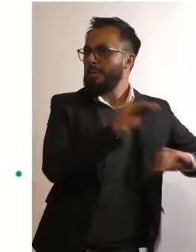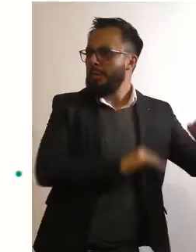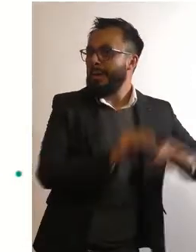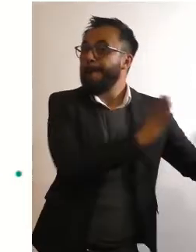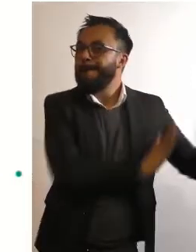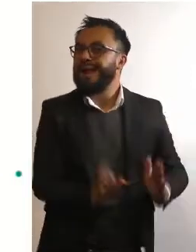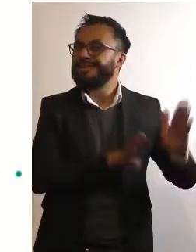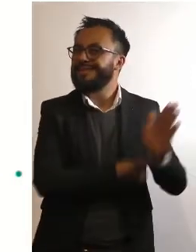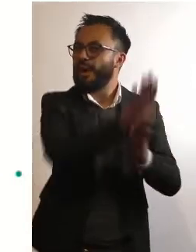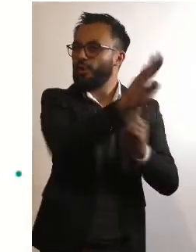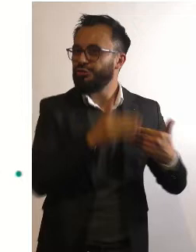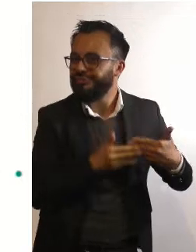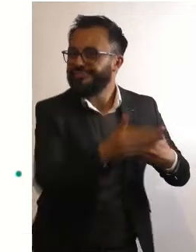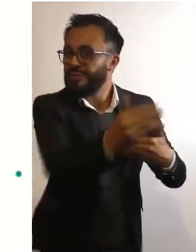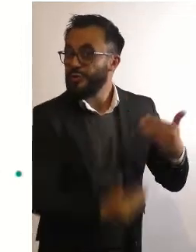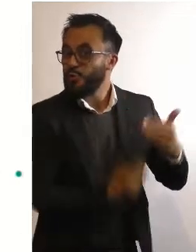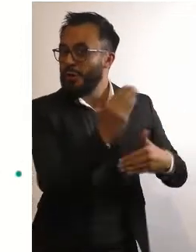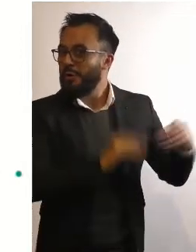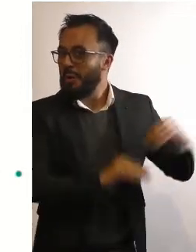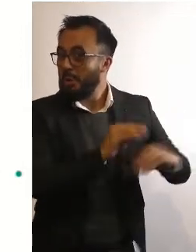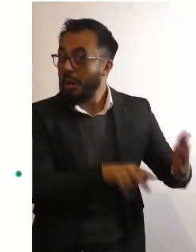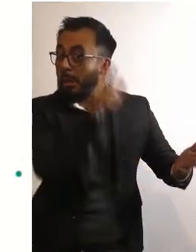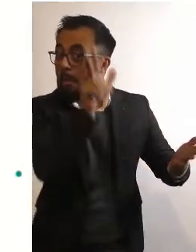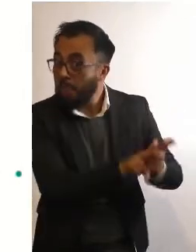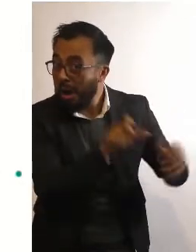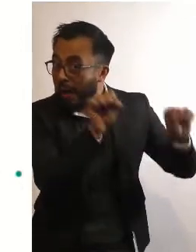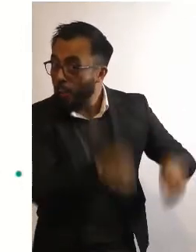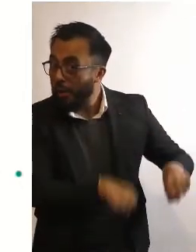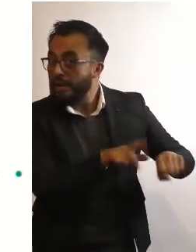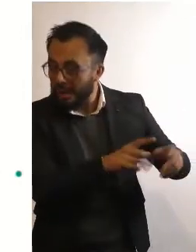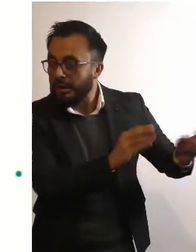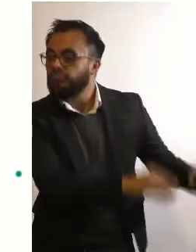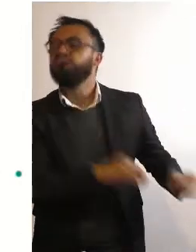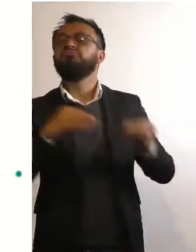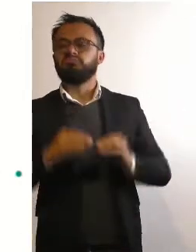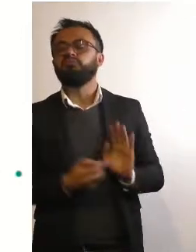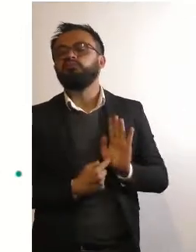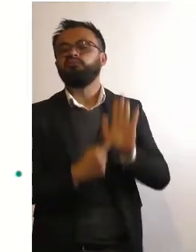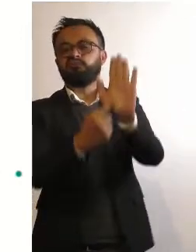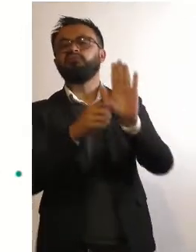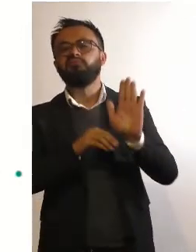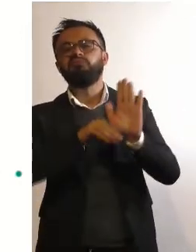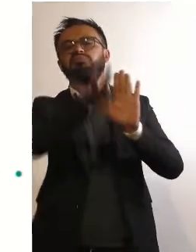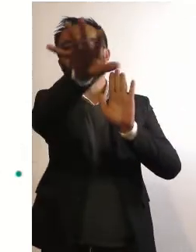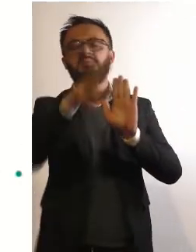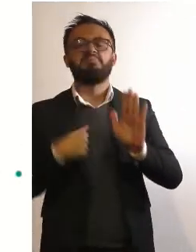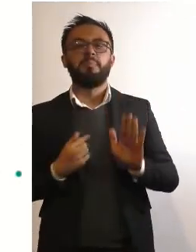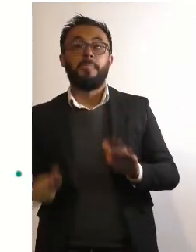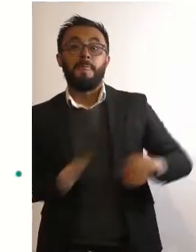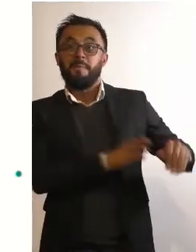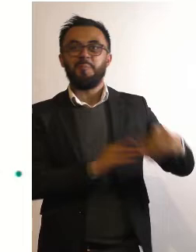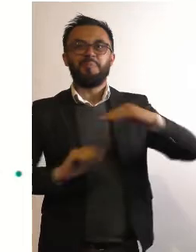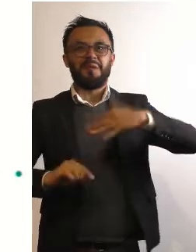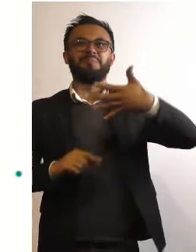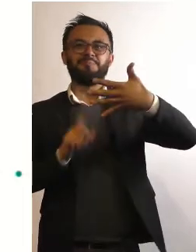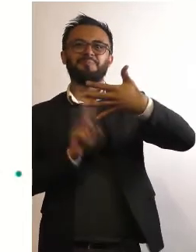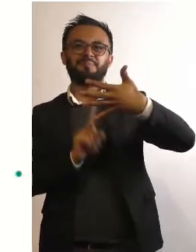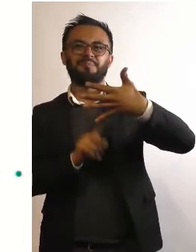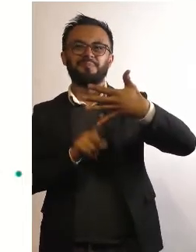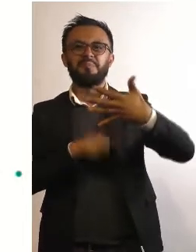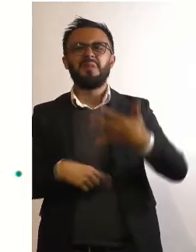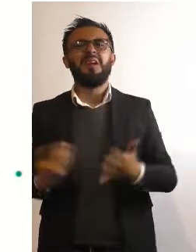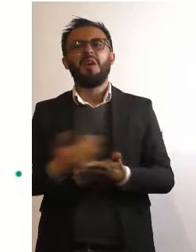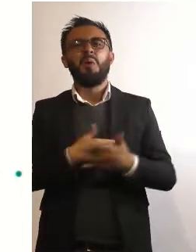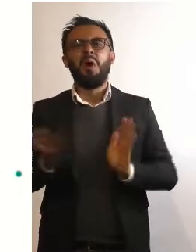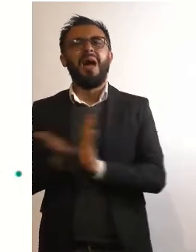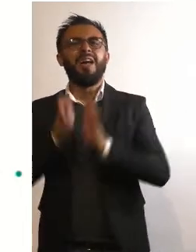lo vamos a contextualizar en este. Vamos a hablar de éxito estudiantil, de cómo vamos en